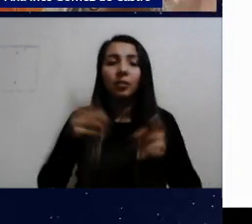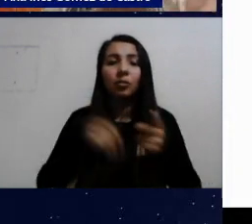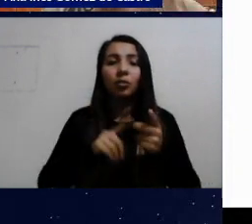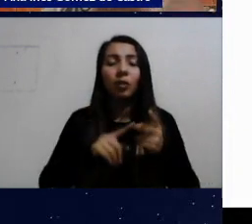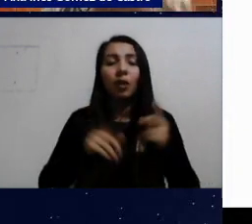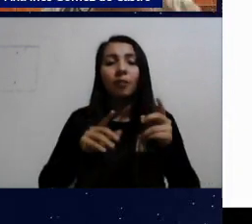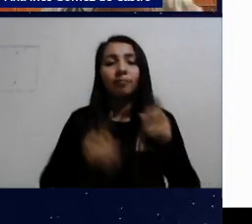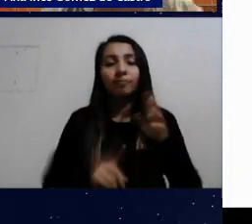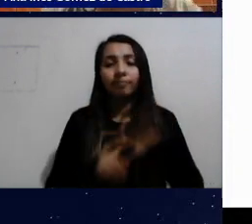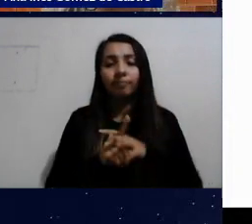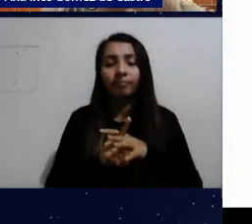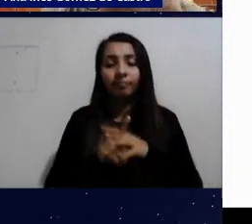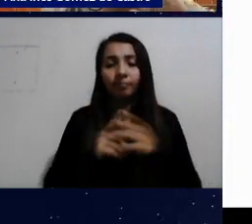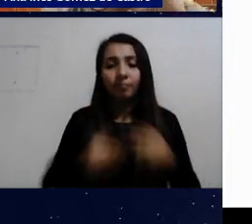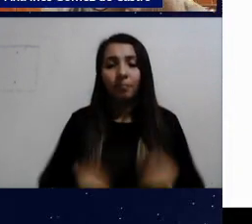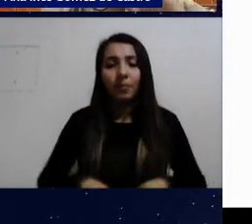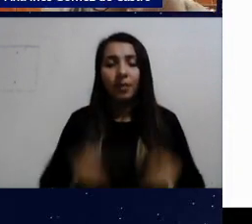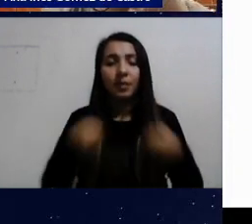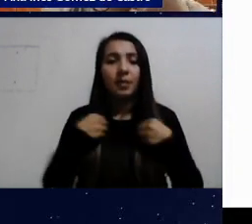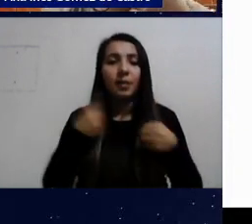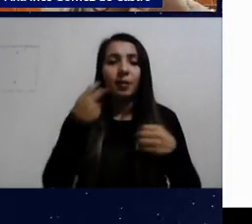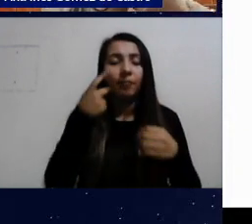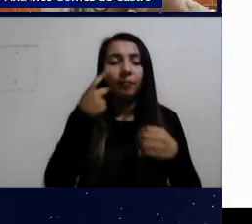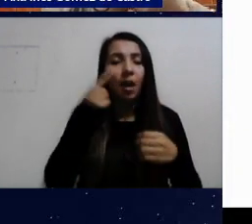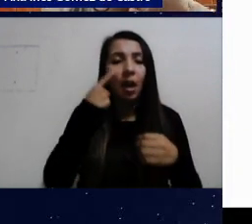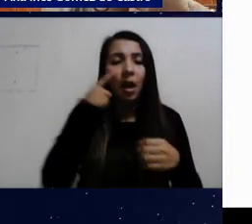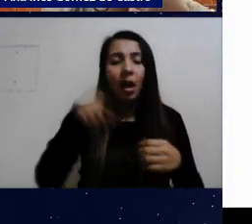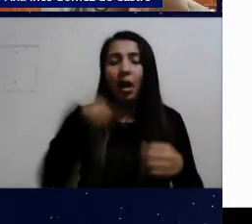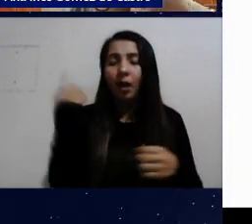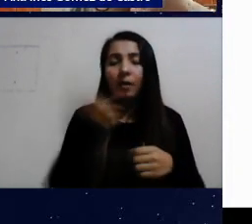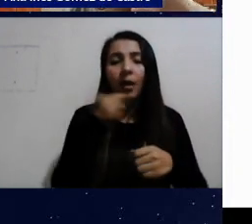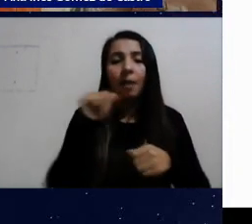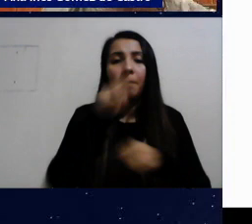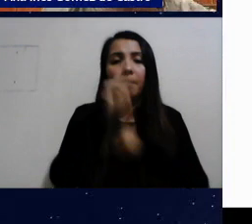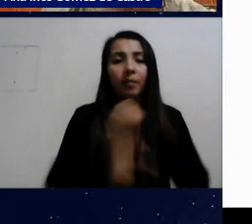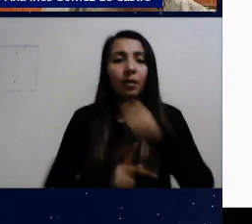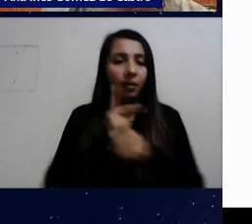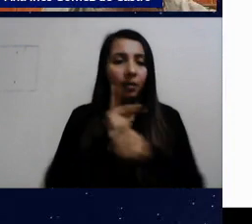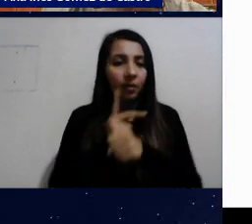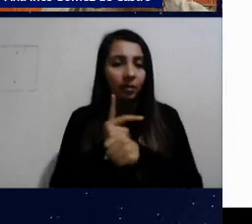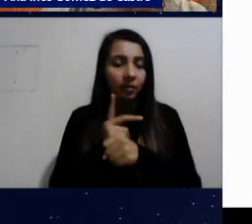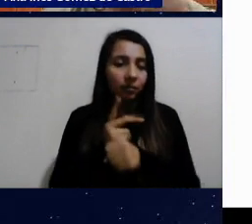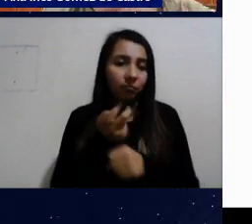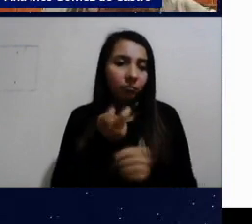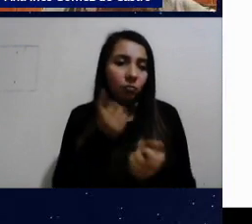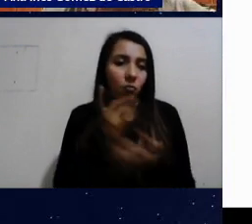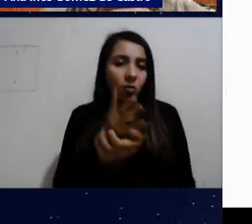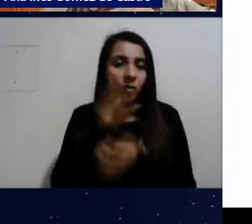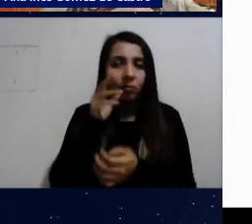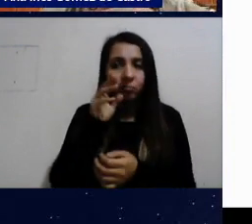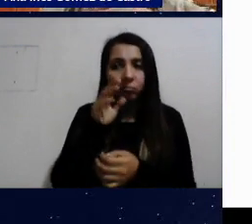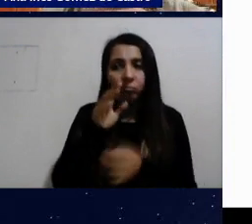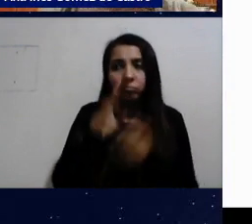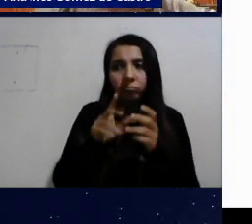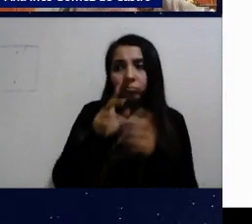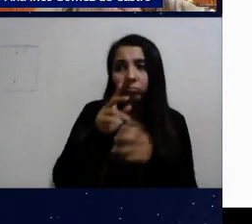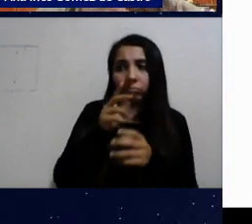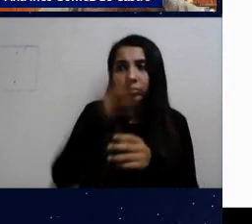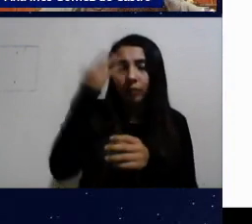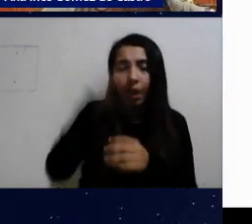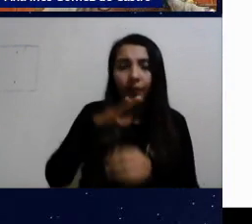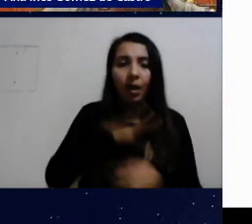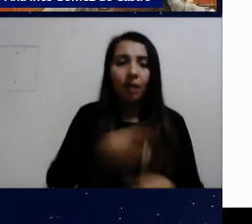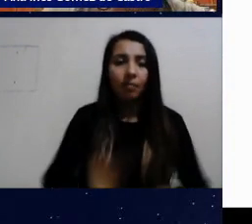vida en la superficie de un planeta, ¿vale? La otra cosa es que la radiación ultravioleta no solo es